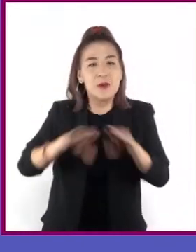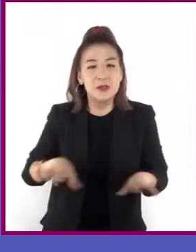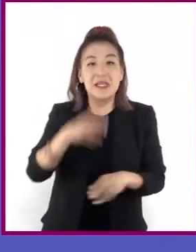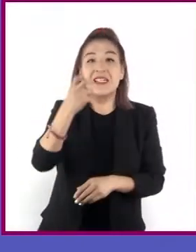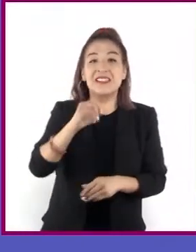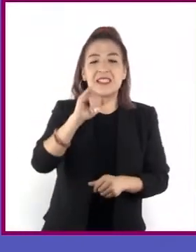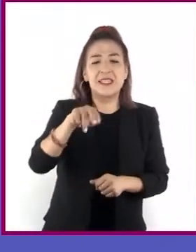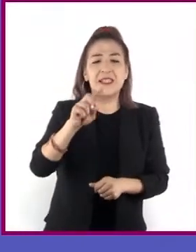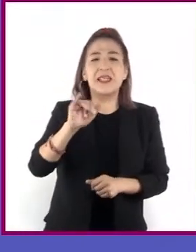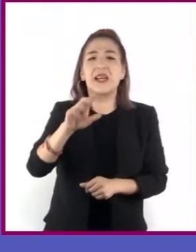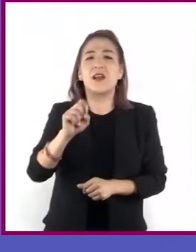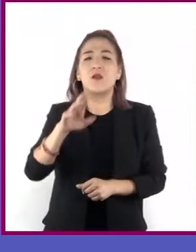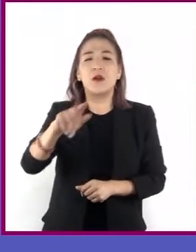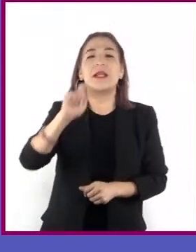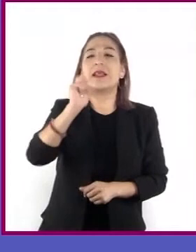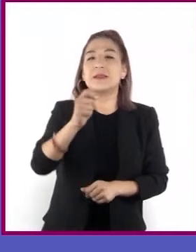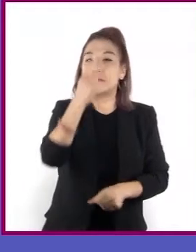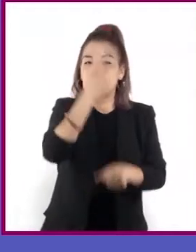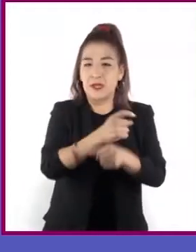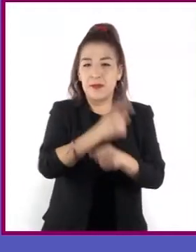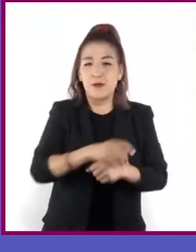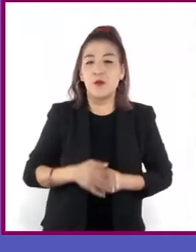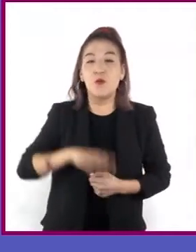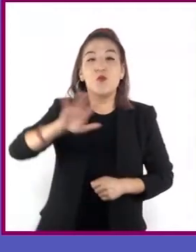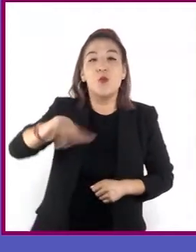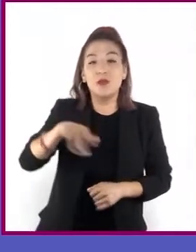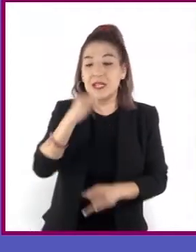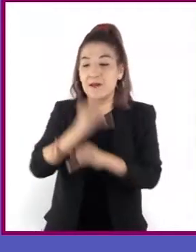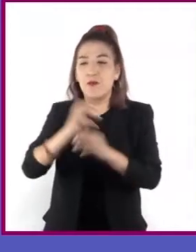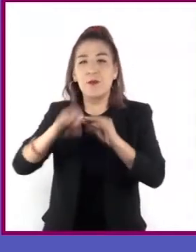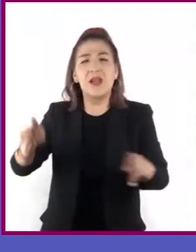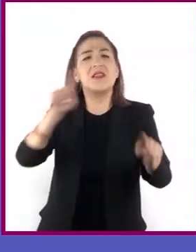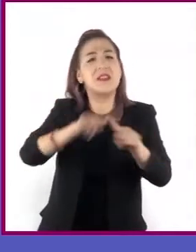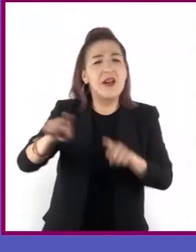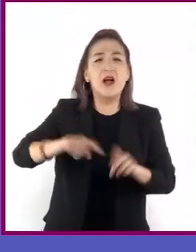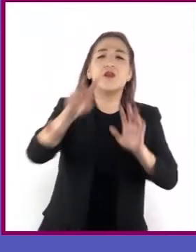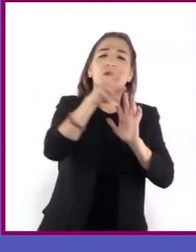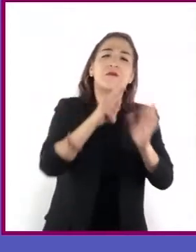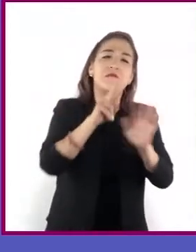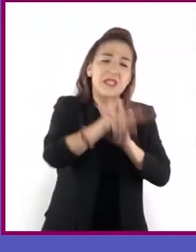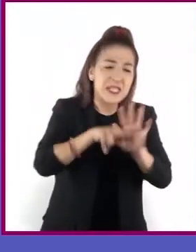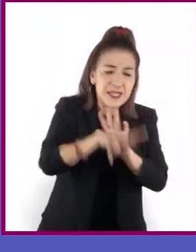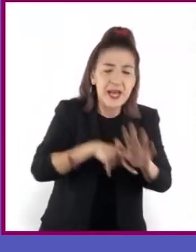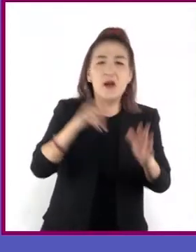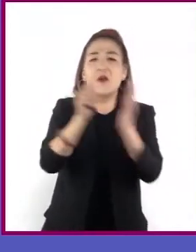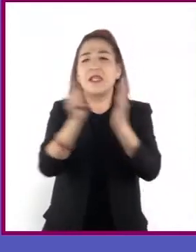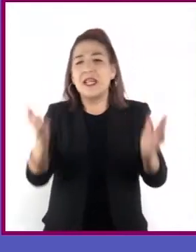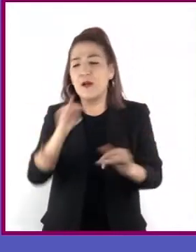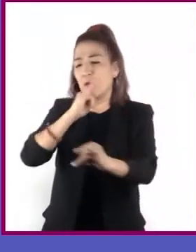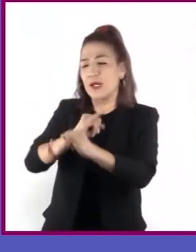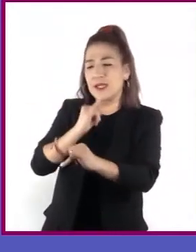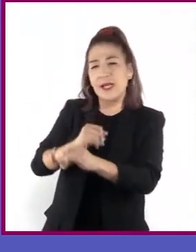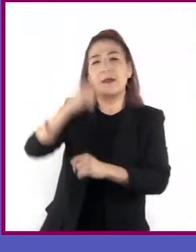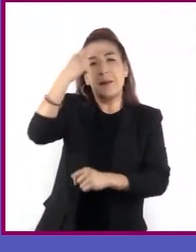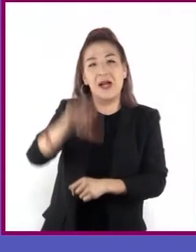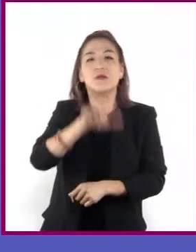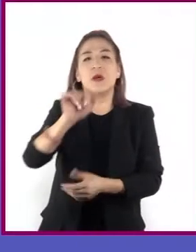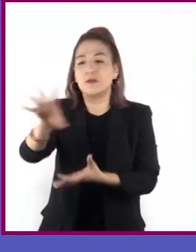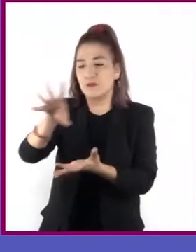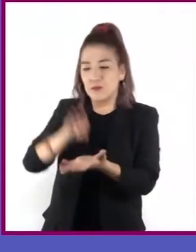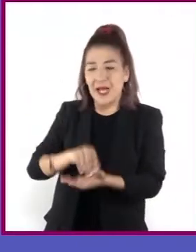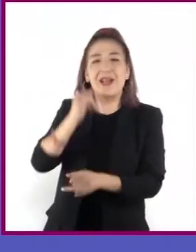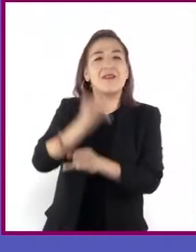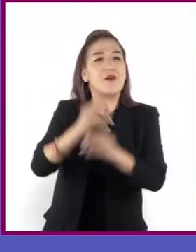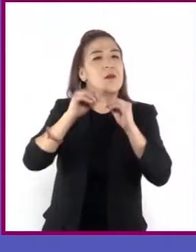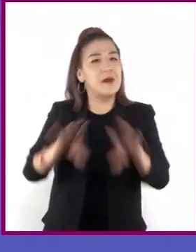indicadores podrían ser, número 1, se buscaron textos en diversas fuentes y se profundizó en detalles para comprender los textos. Número